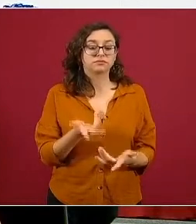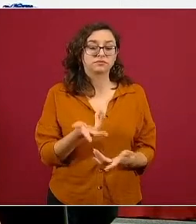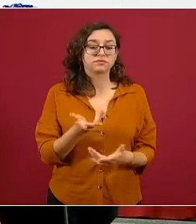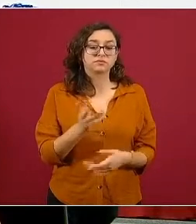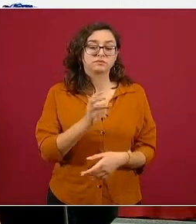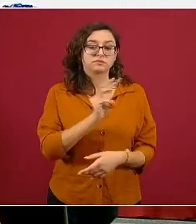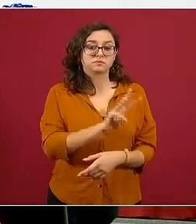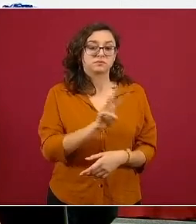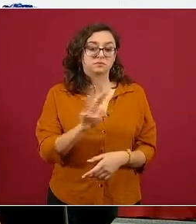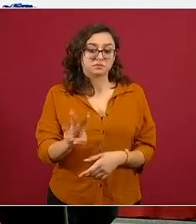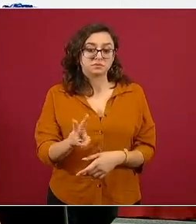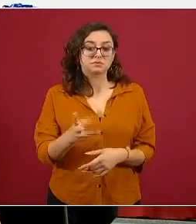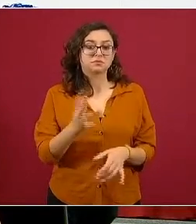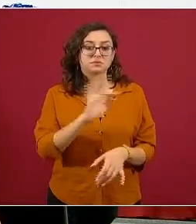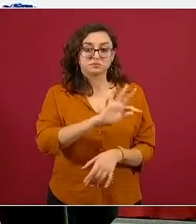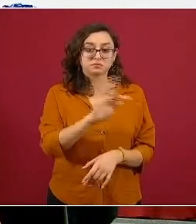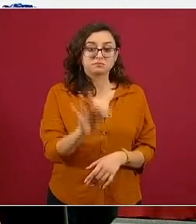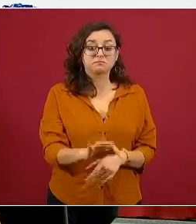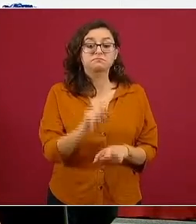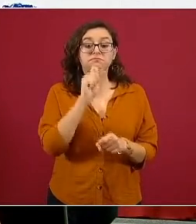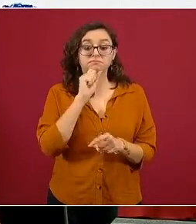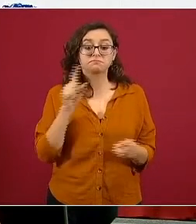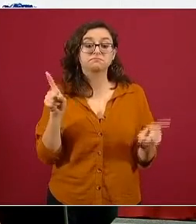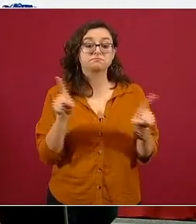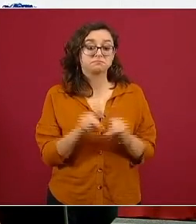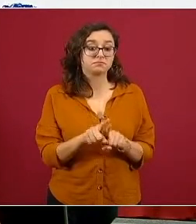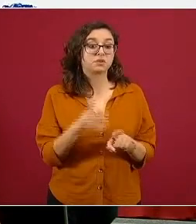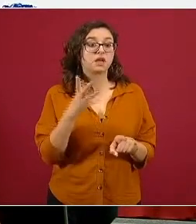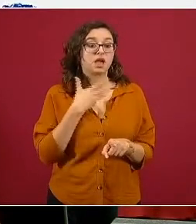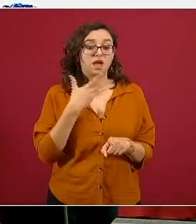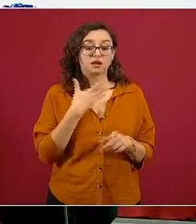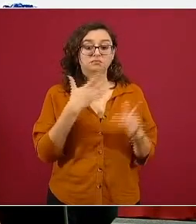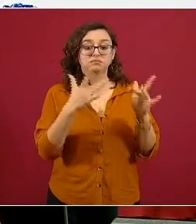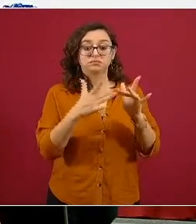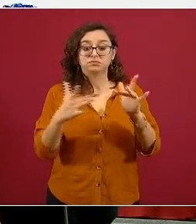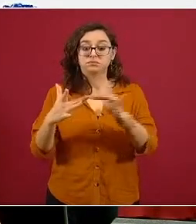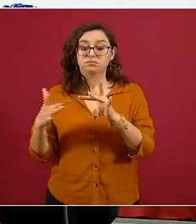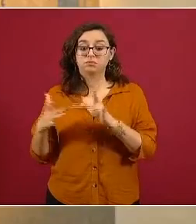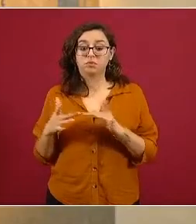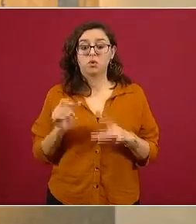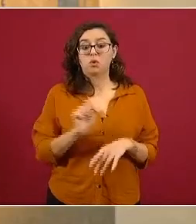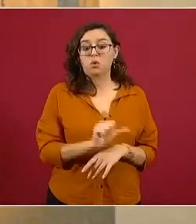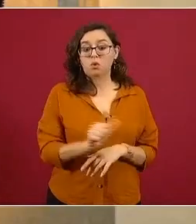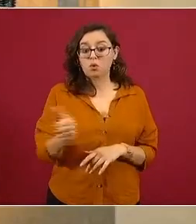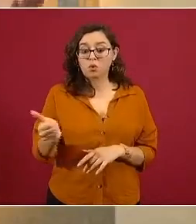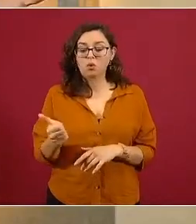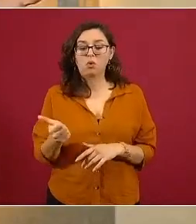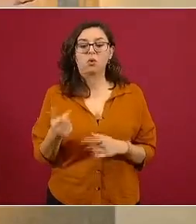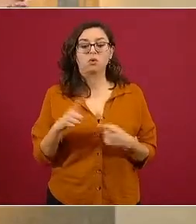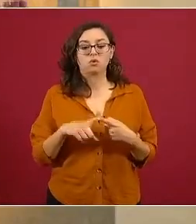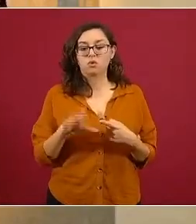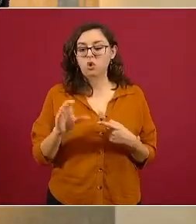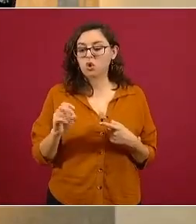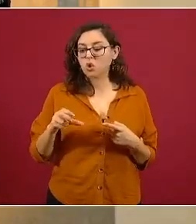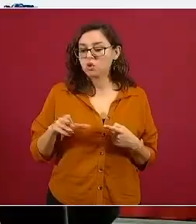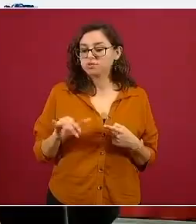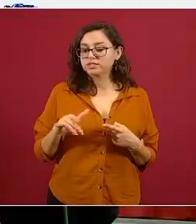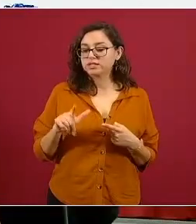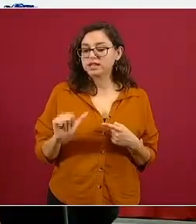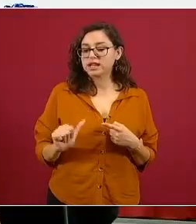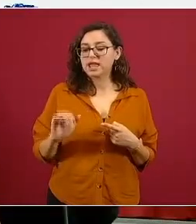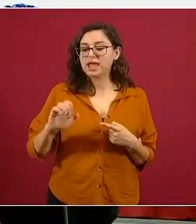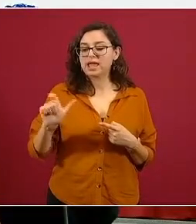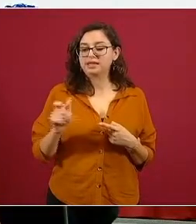ofertas, y así como algunos vínculos que de mucha utilidad, como son Concilia Express y